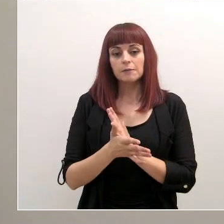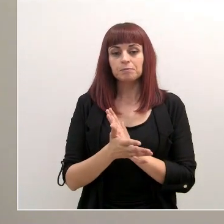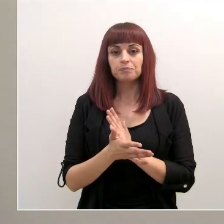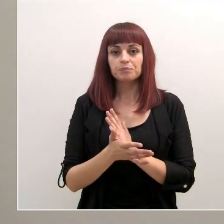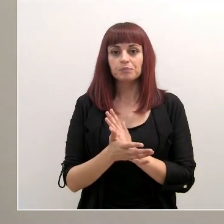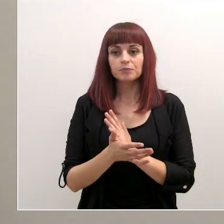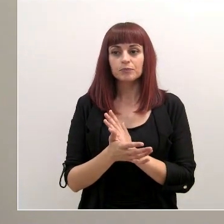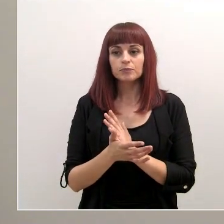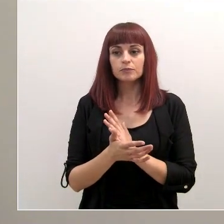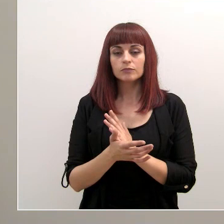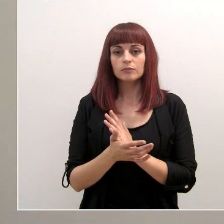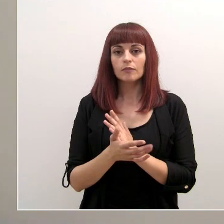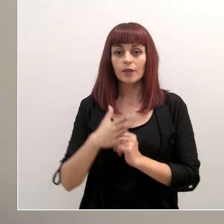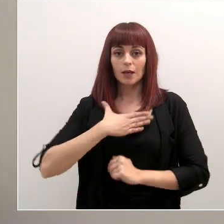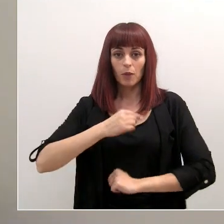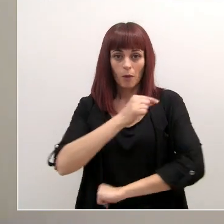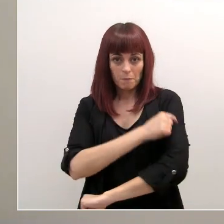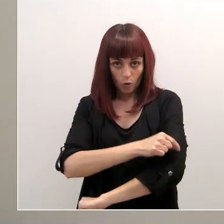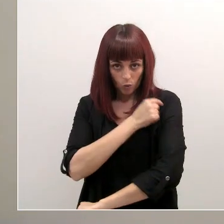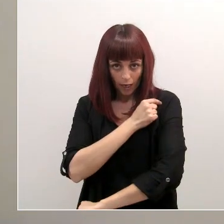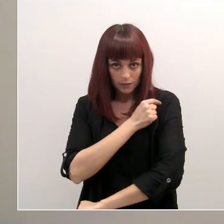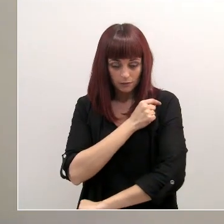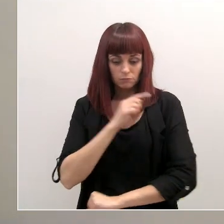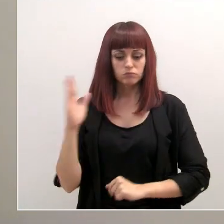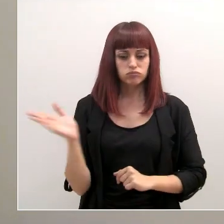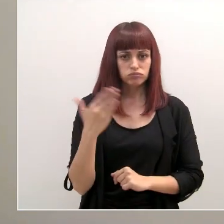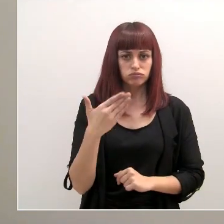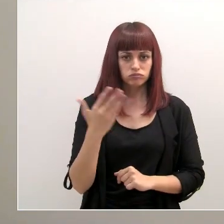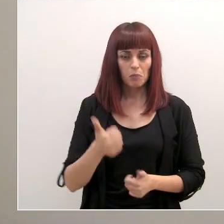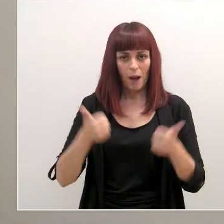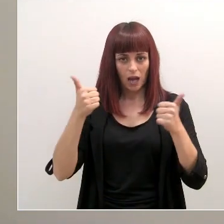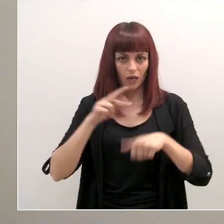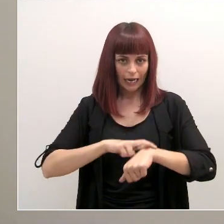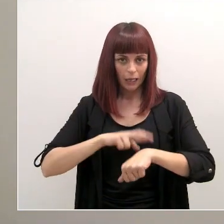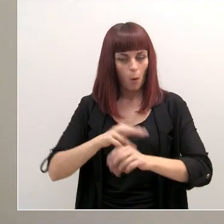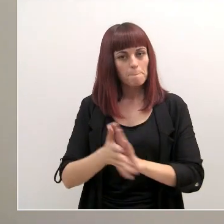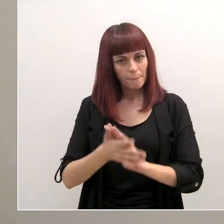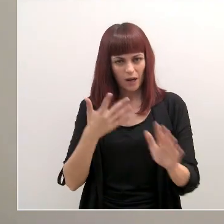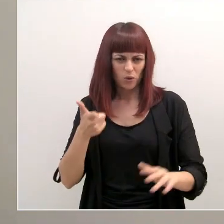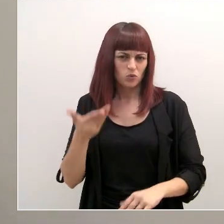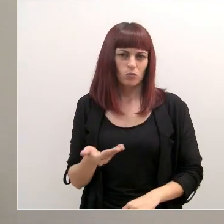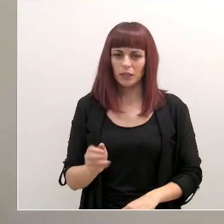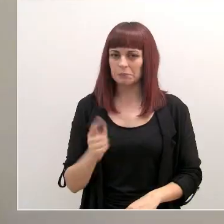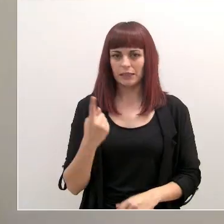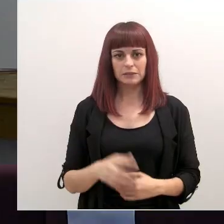revolución, sino un aumento progresivo del ritmo de vacunación, que al final es lo más importante.